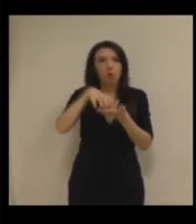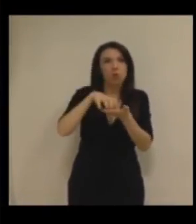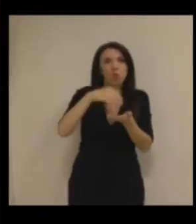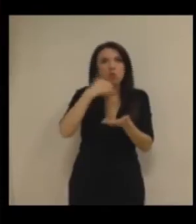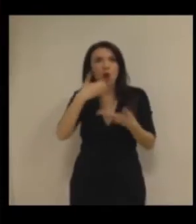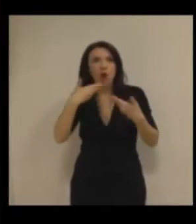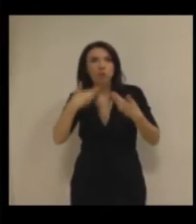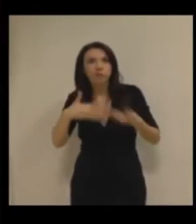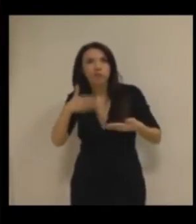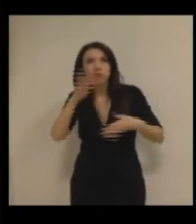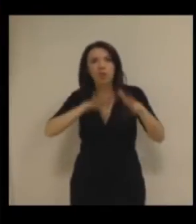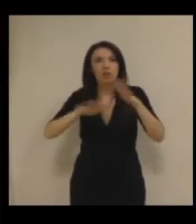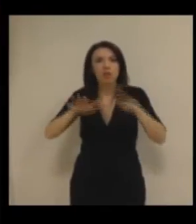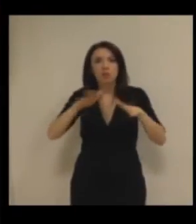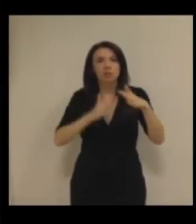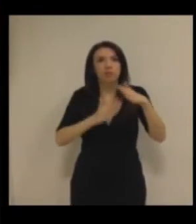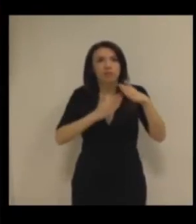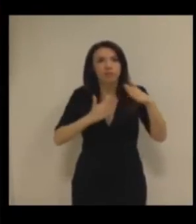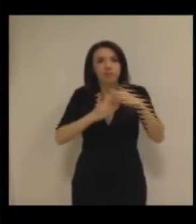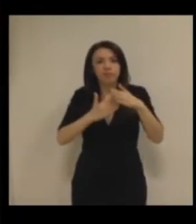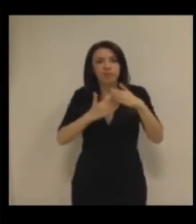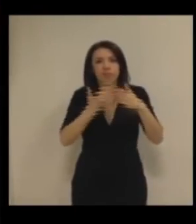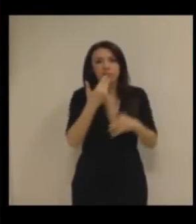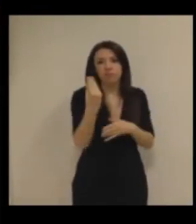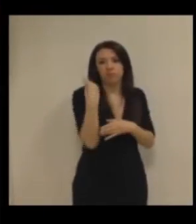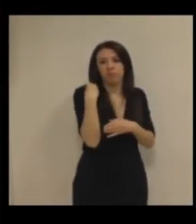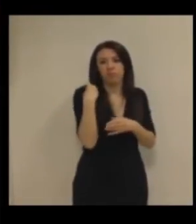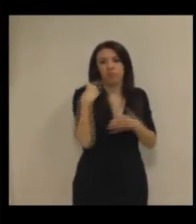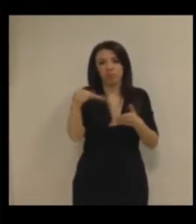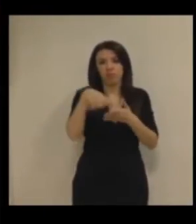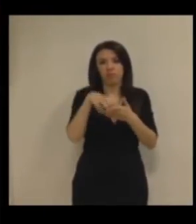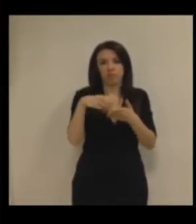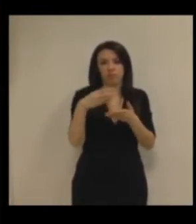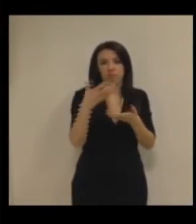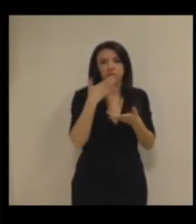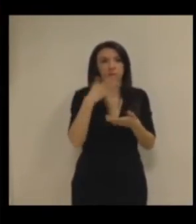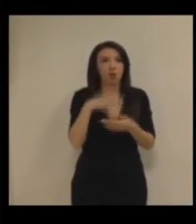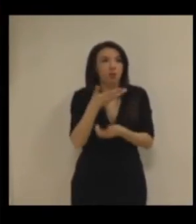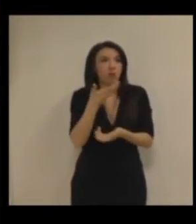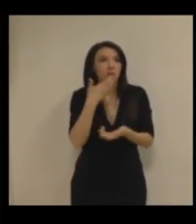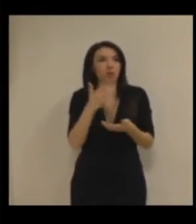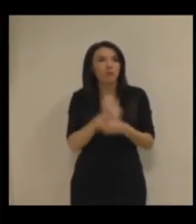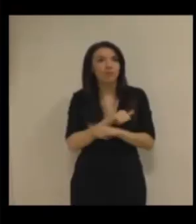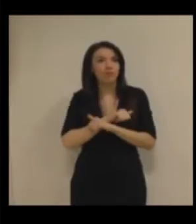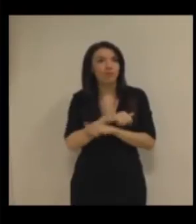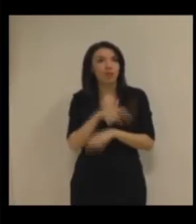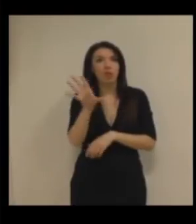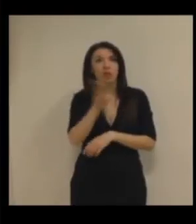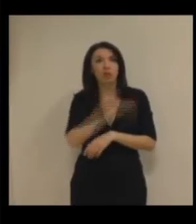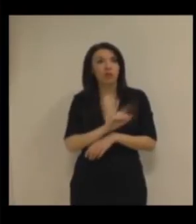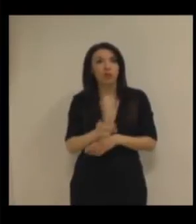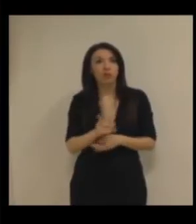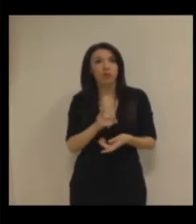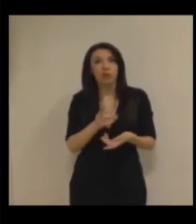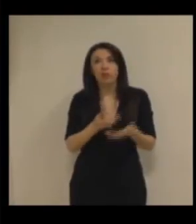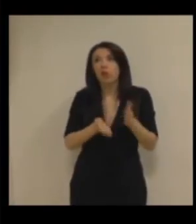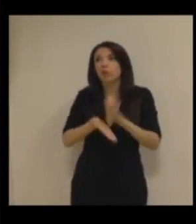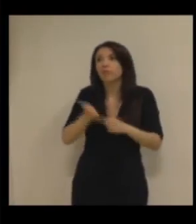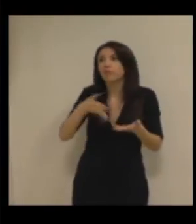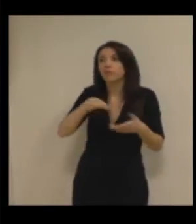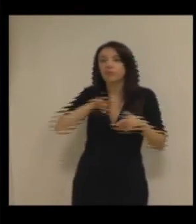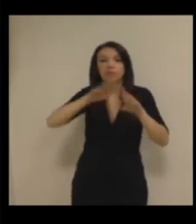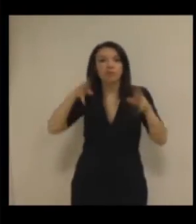dado a la hora que te quedes atascado. En vez de quedarte ahí en un punto muerto de no entiendo y aquí no tengo más ningún sitio donde